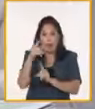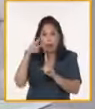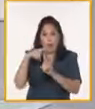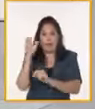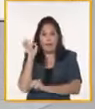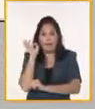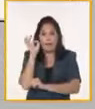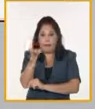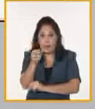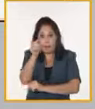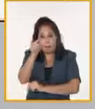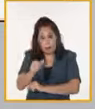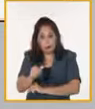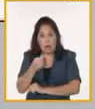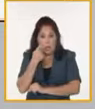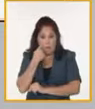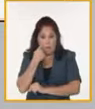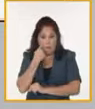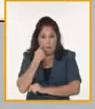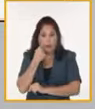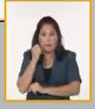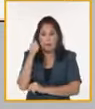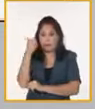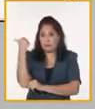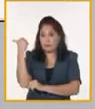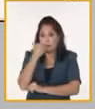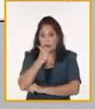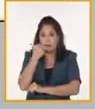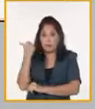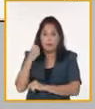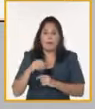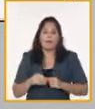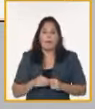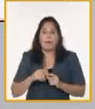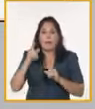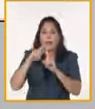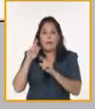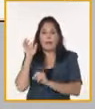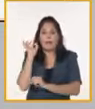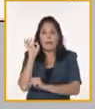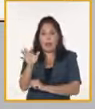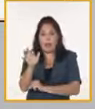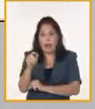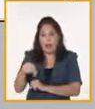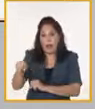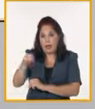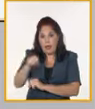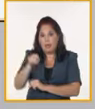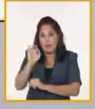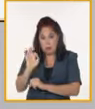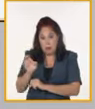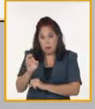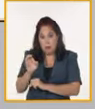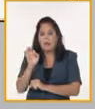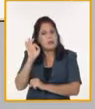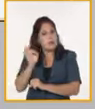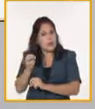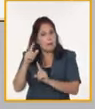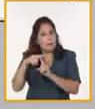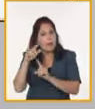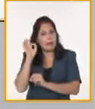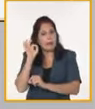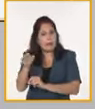poner para que todos ahí lo tien canal de actores económicos en Telegram es canal de actores económicos que es un canal que viene